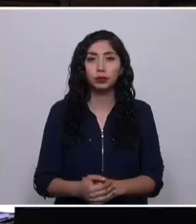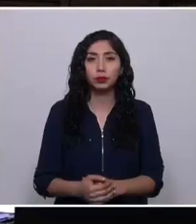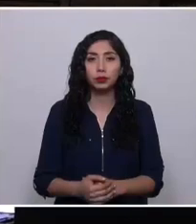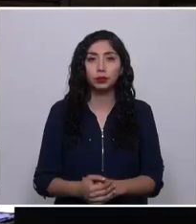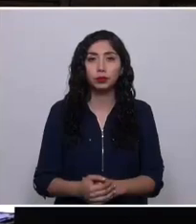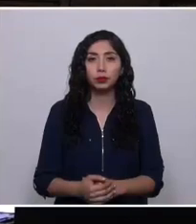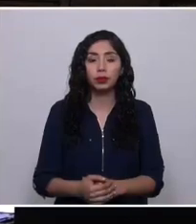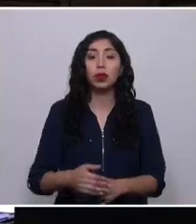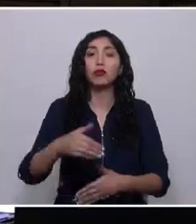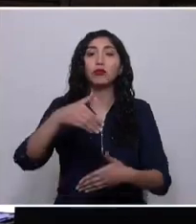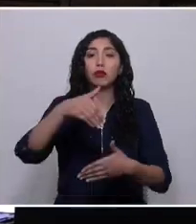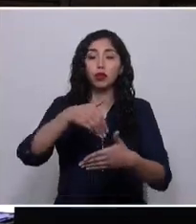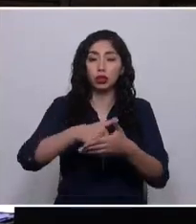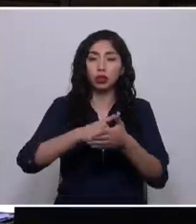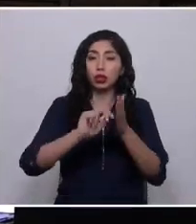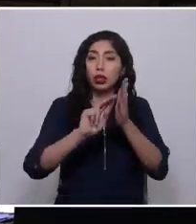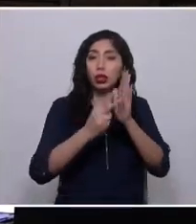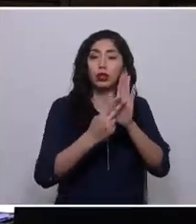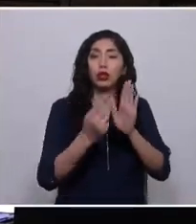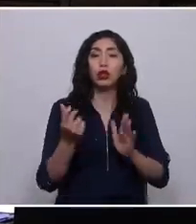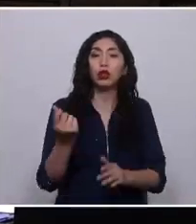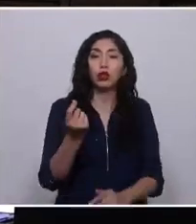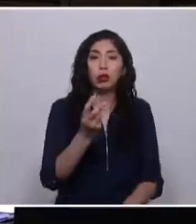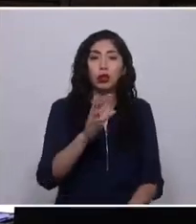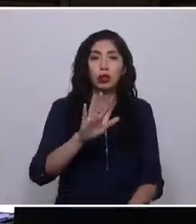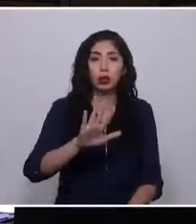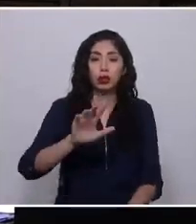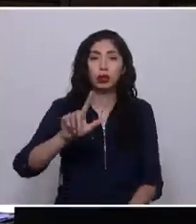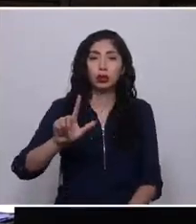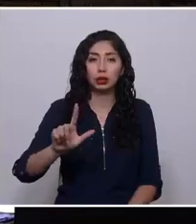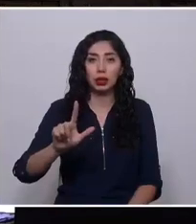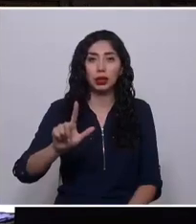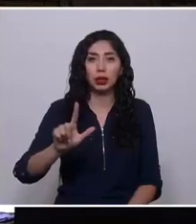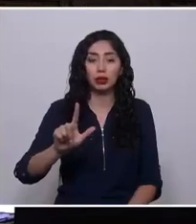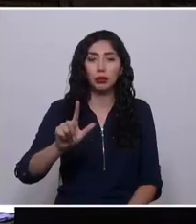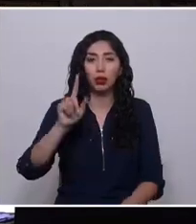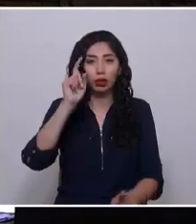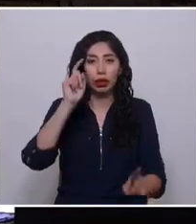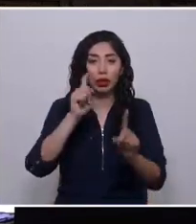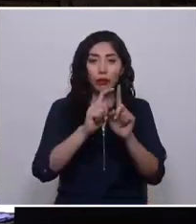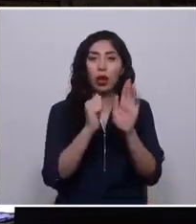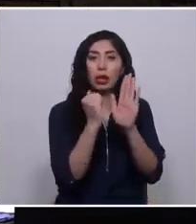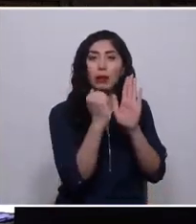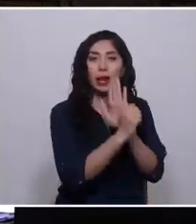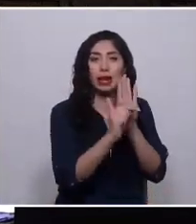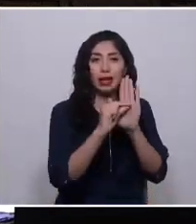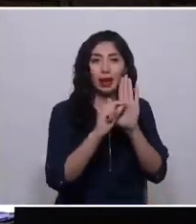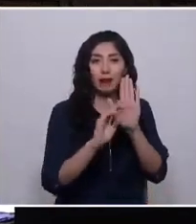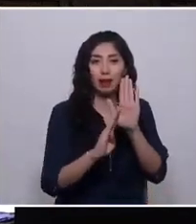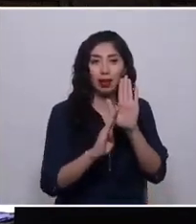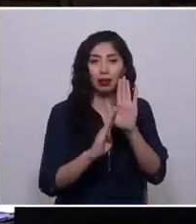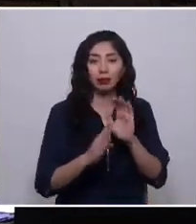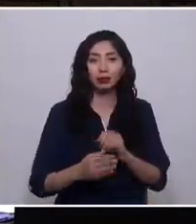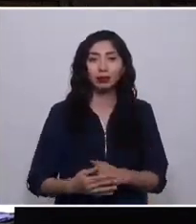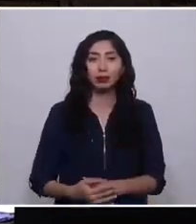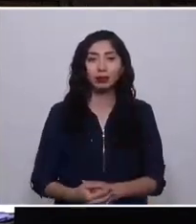En votación, la indicación número 57 para eliminar la letra B.